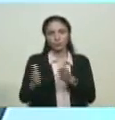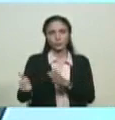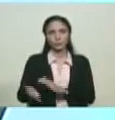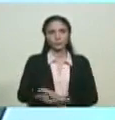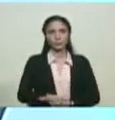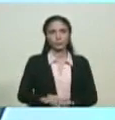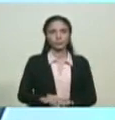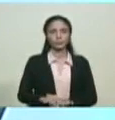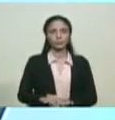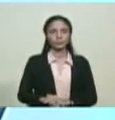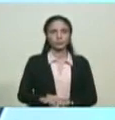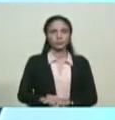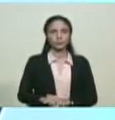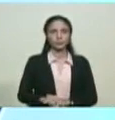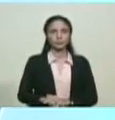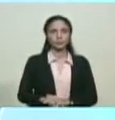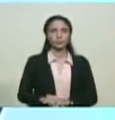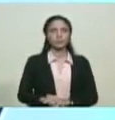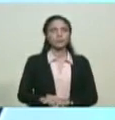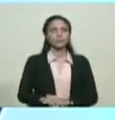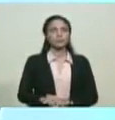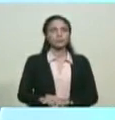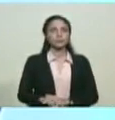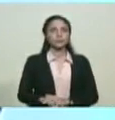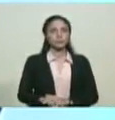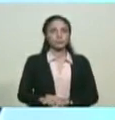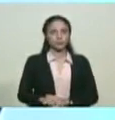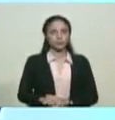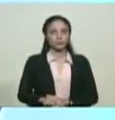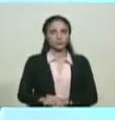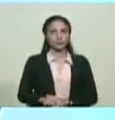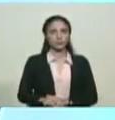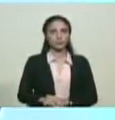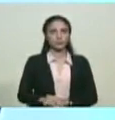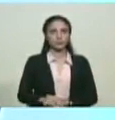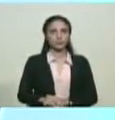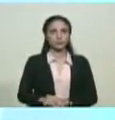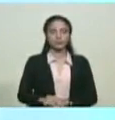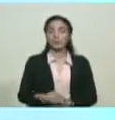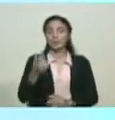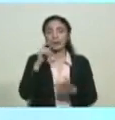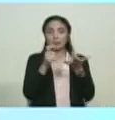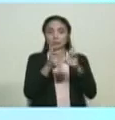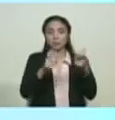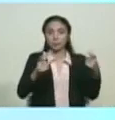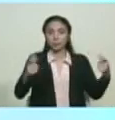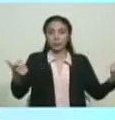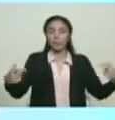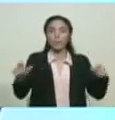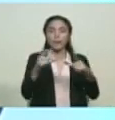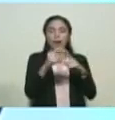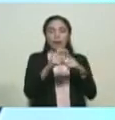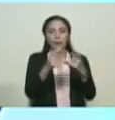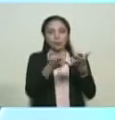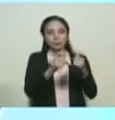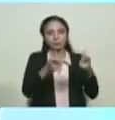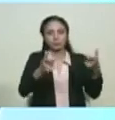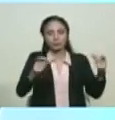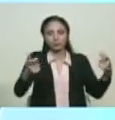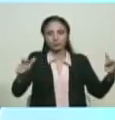y articulación sociopolítica un hombre largo los raps